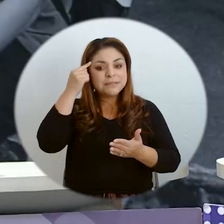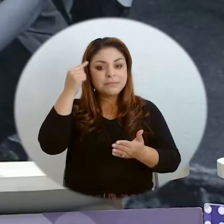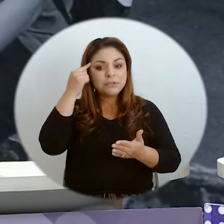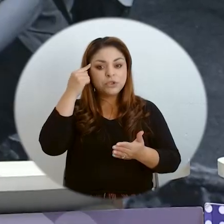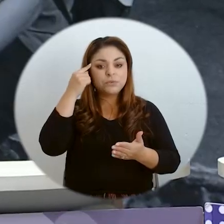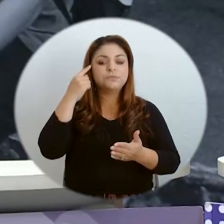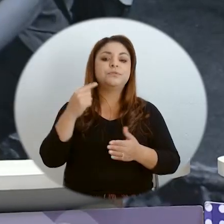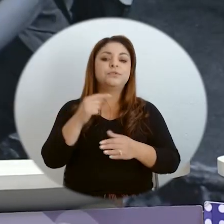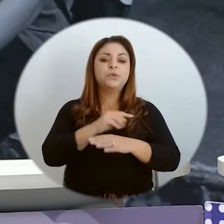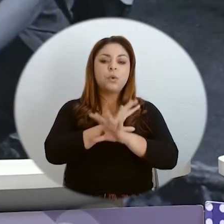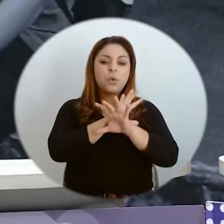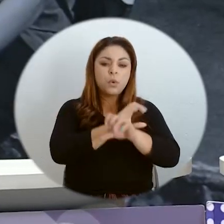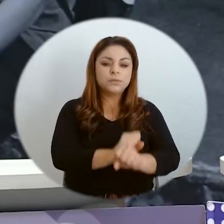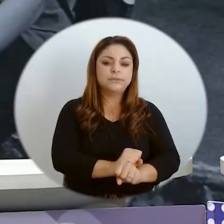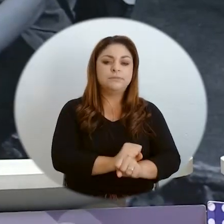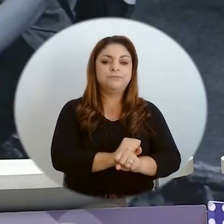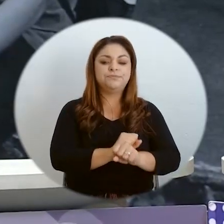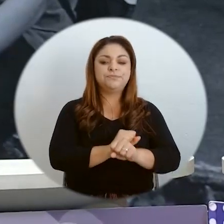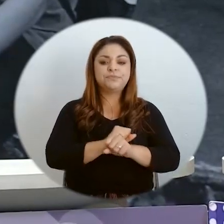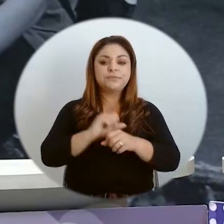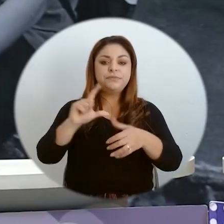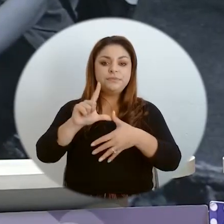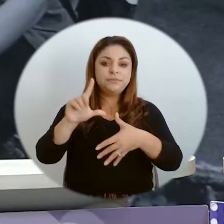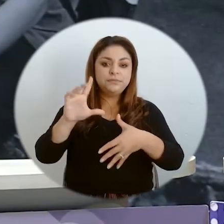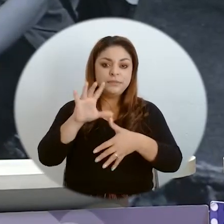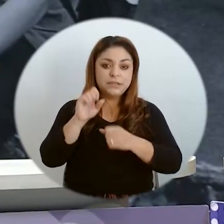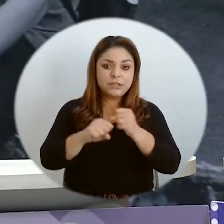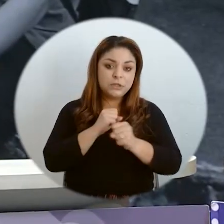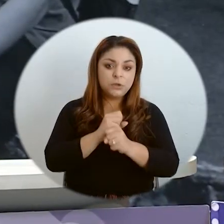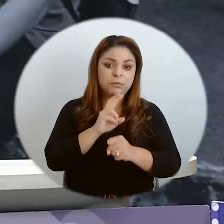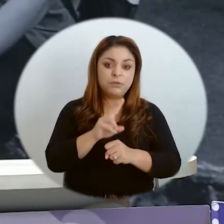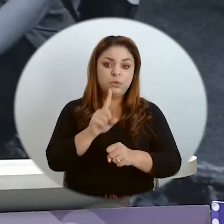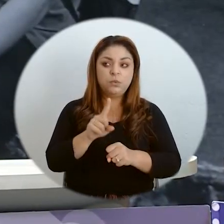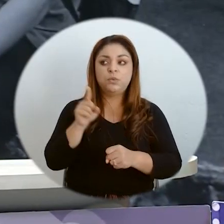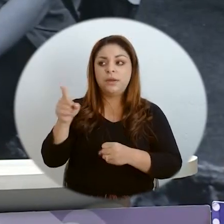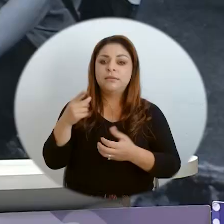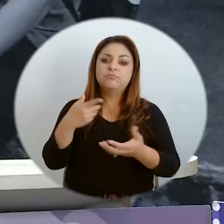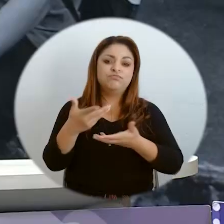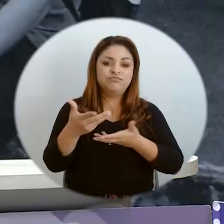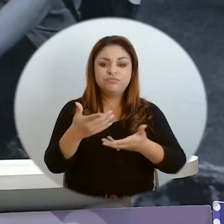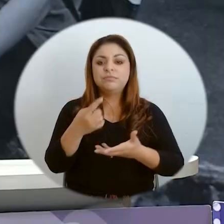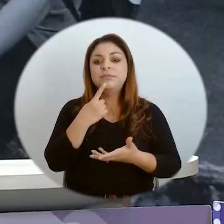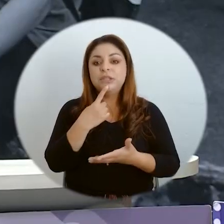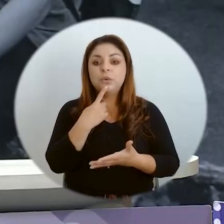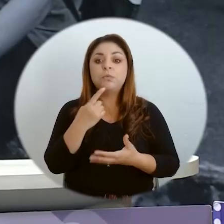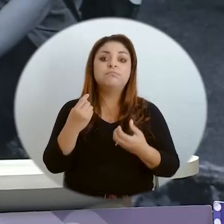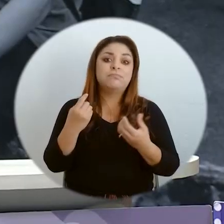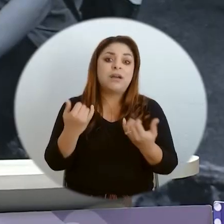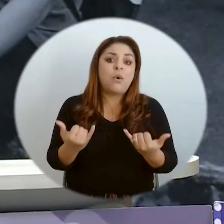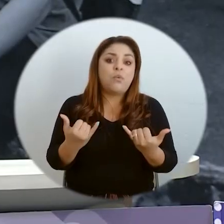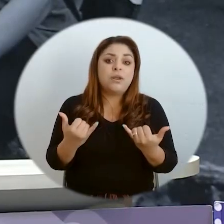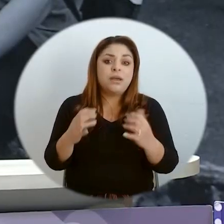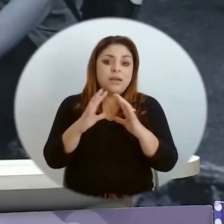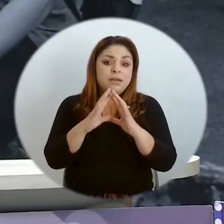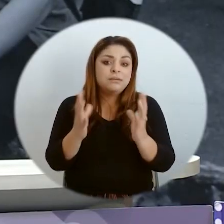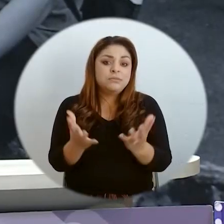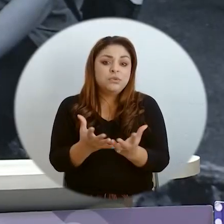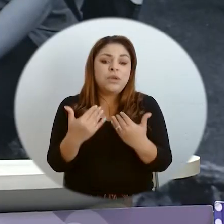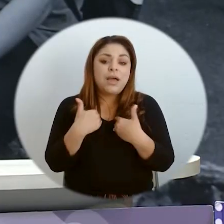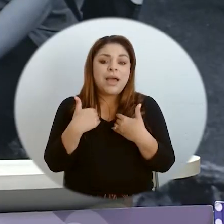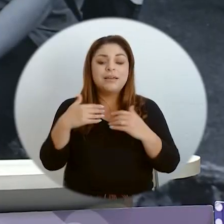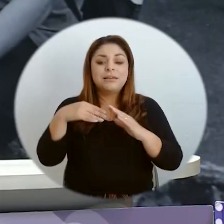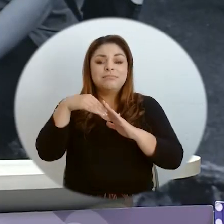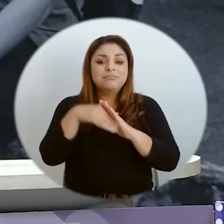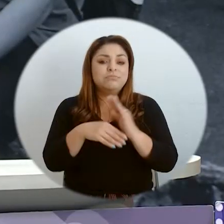en el siglo XXI, quien nos comentó que el mundo se encuentra en una época de crisis en múltiples sectores de la sociedad, lo